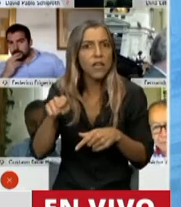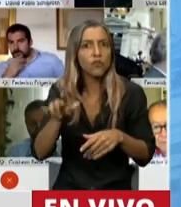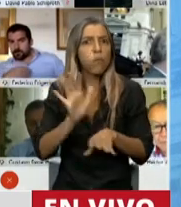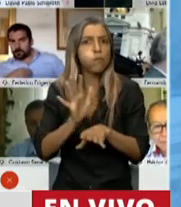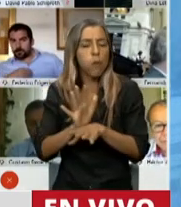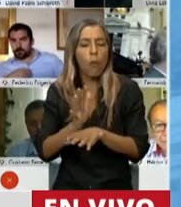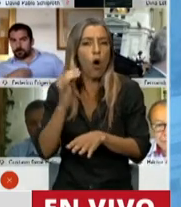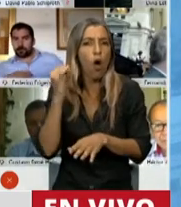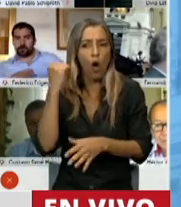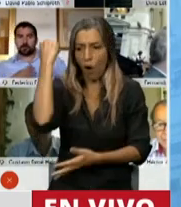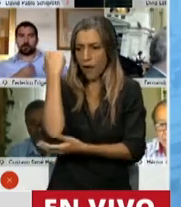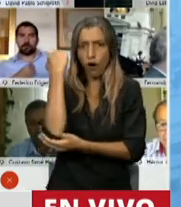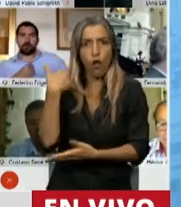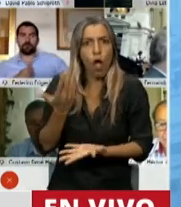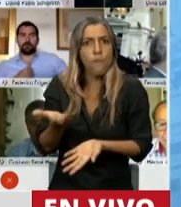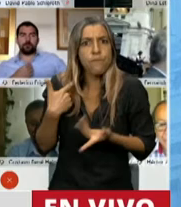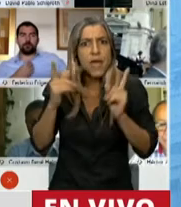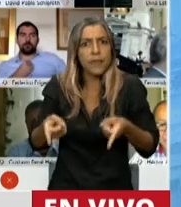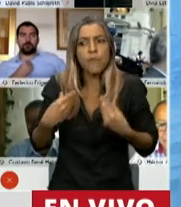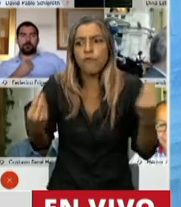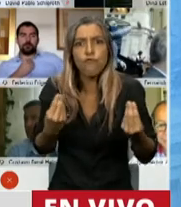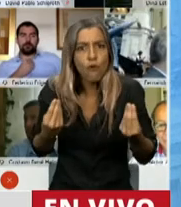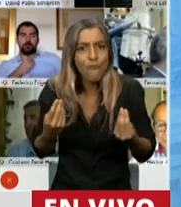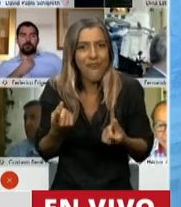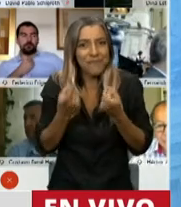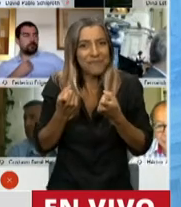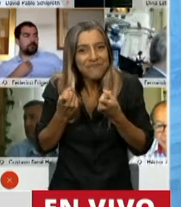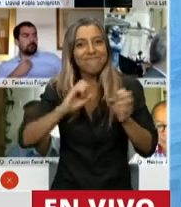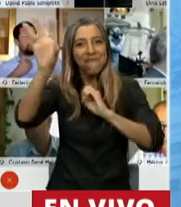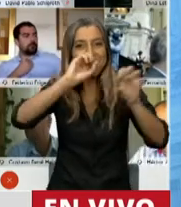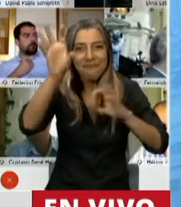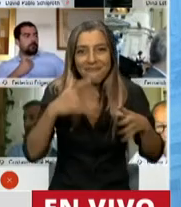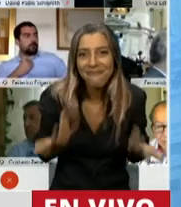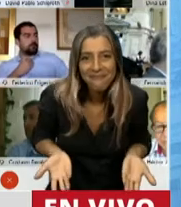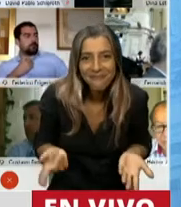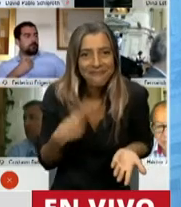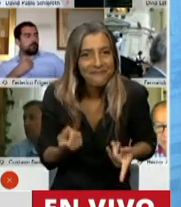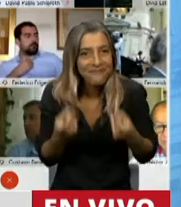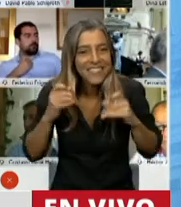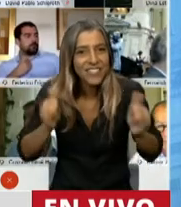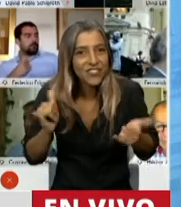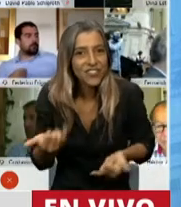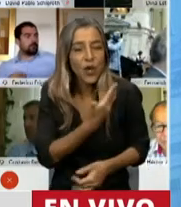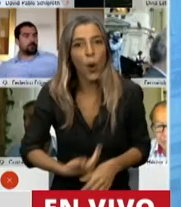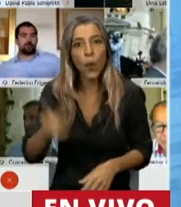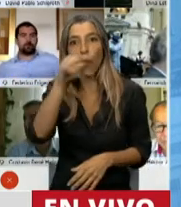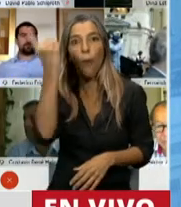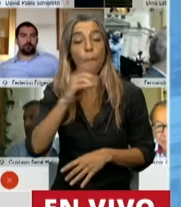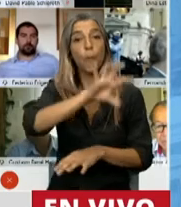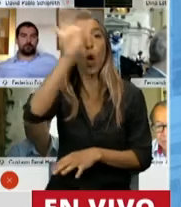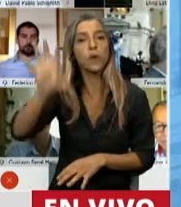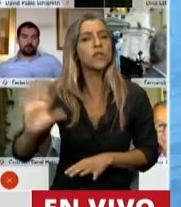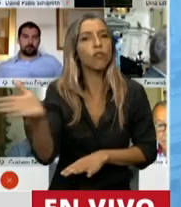el traslado de nuestra producción. Necesitamos que el Gobierno Nacional y las provincias acuerden un